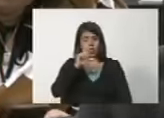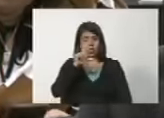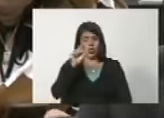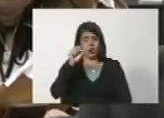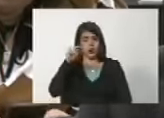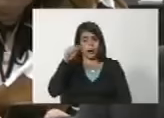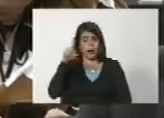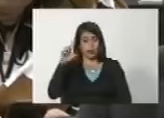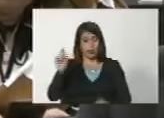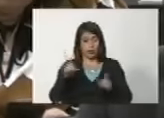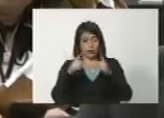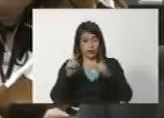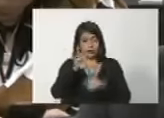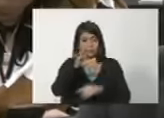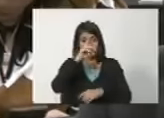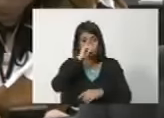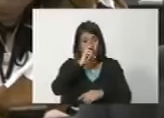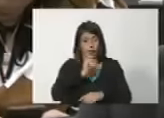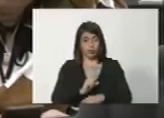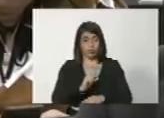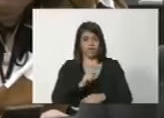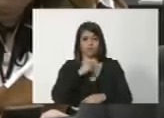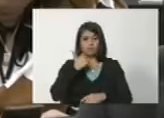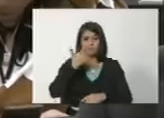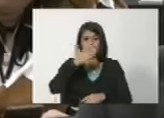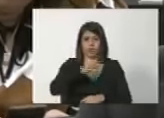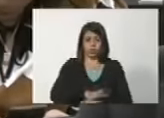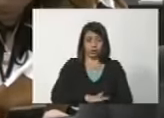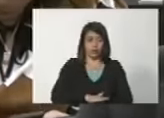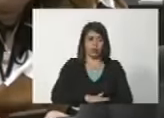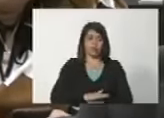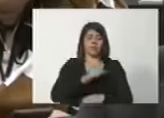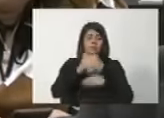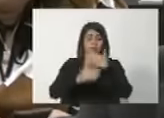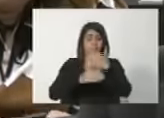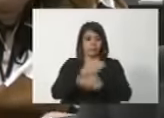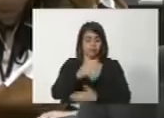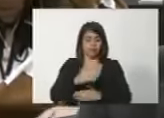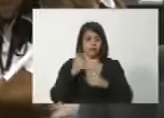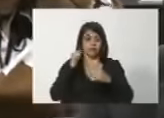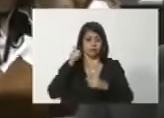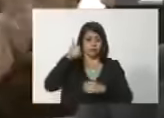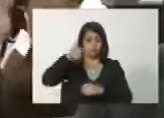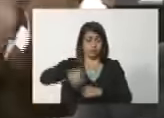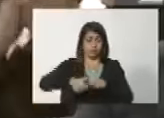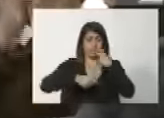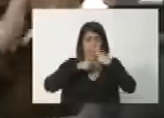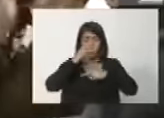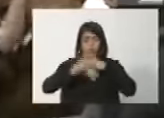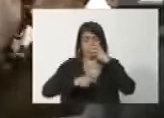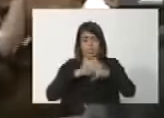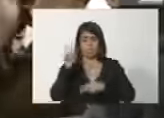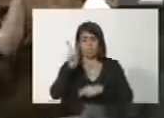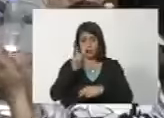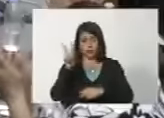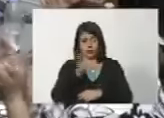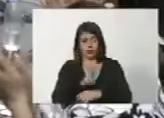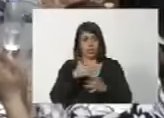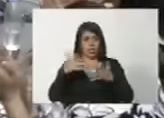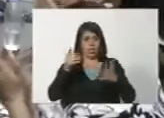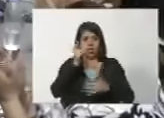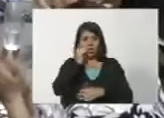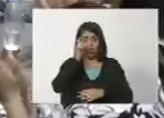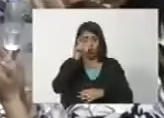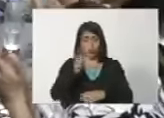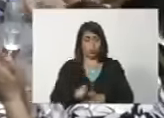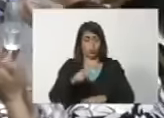que hoy cumple 5 años de su siembra y de su paso a la inmortalidad en la política venezolana. Un gran